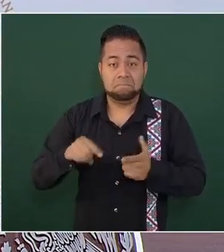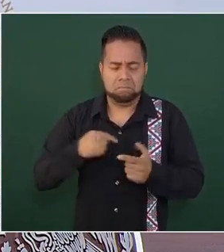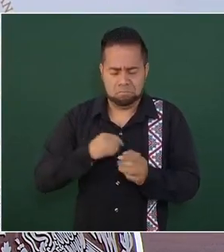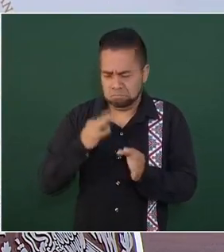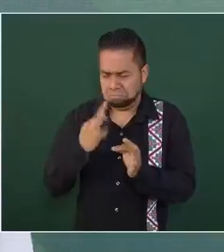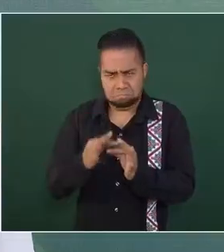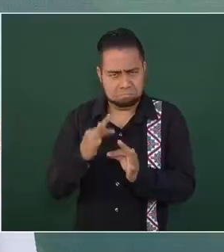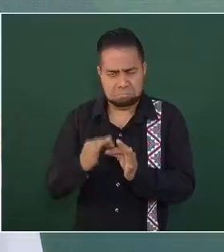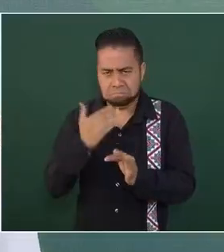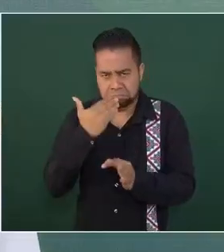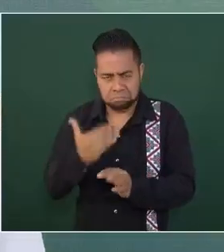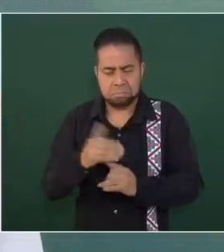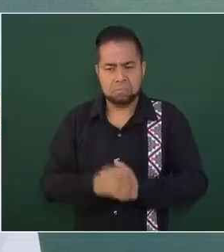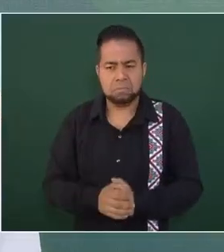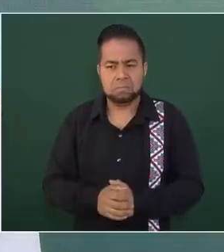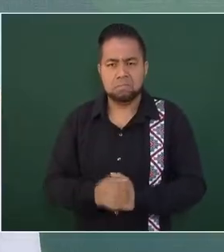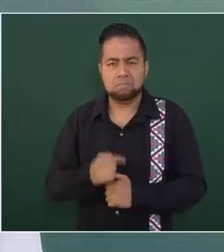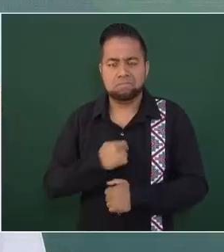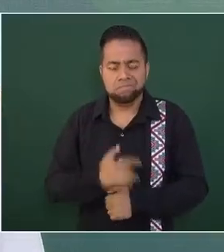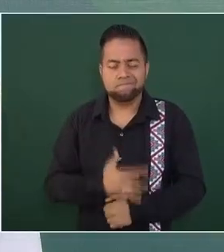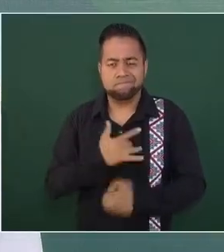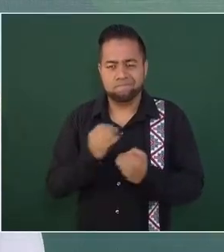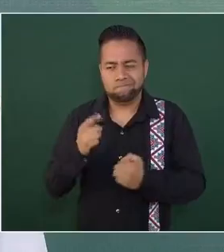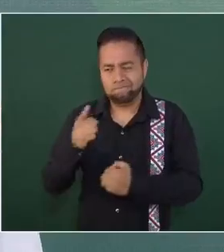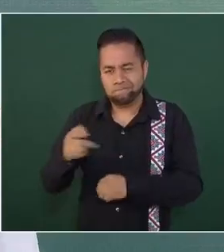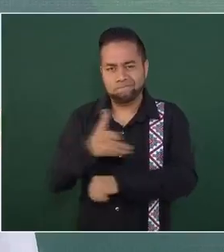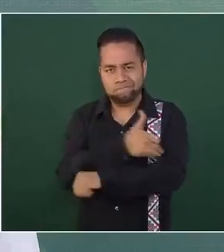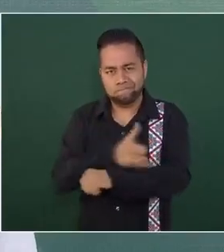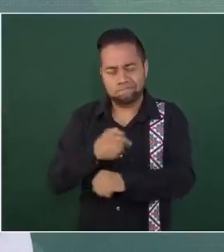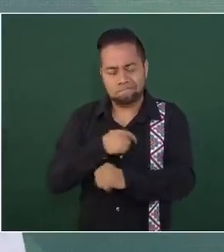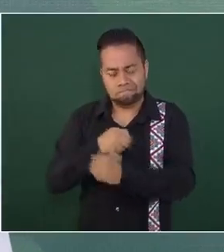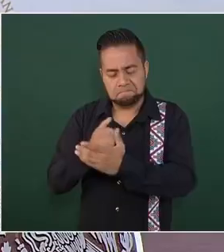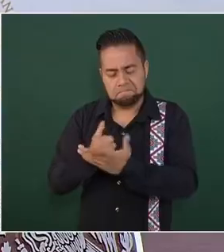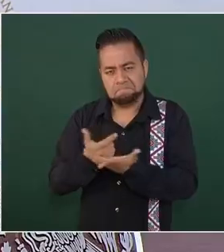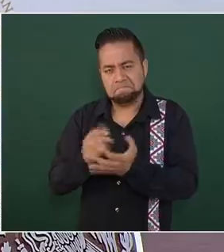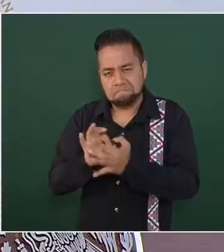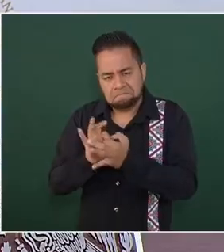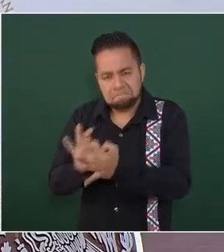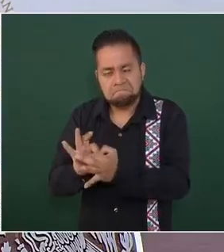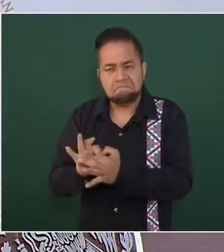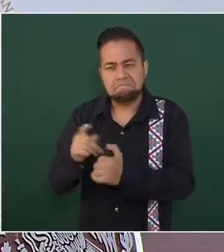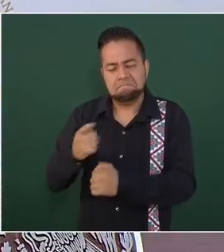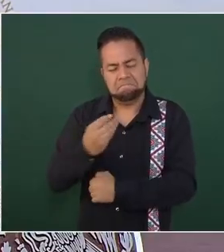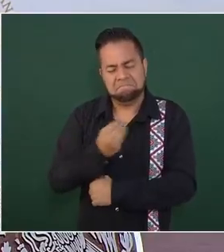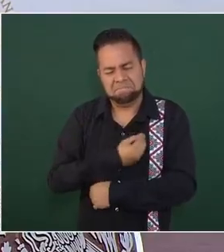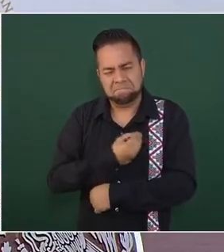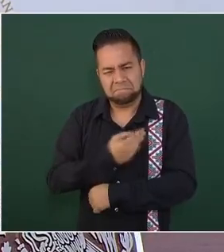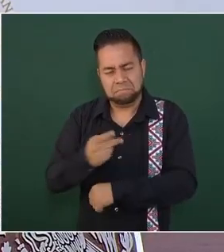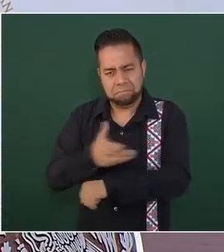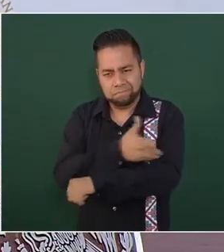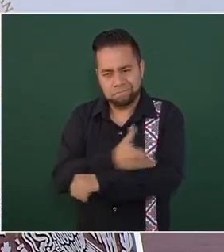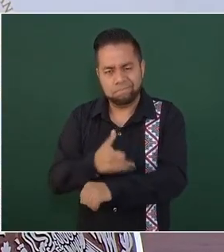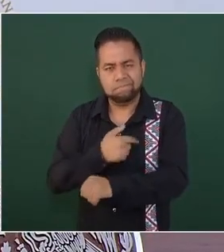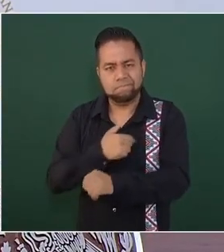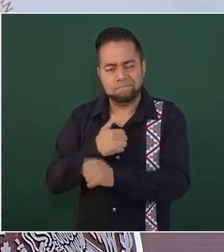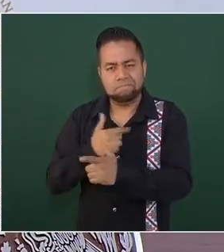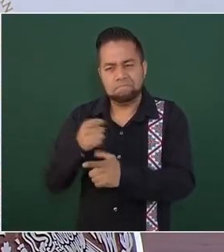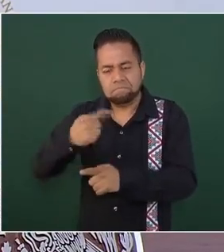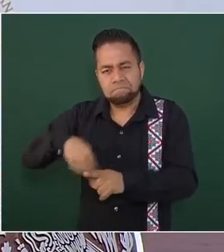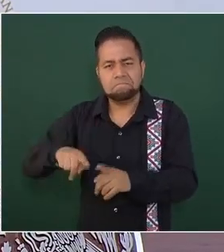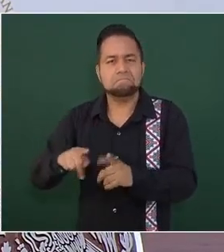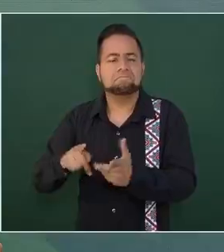cumpliendo nos solidarizamos pues con los el dolor de las familias de los